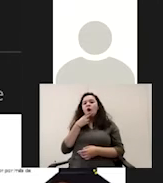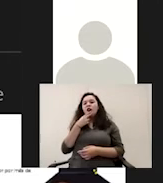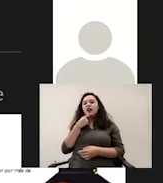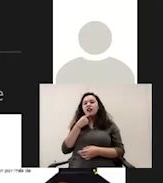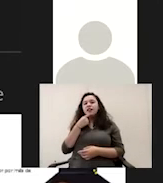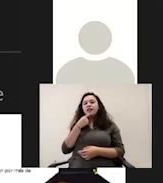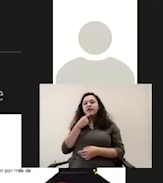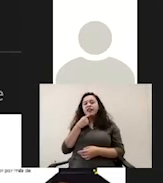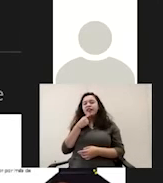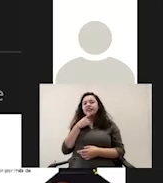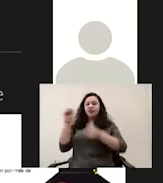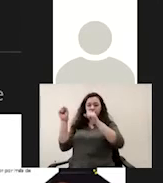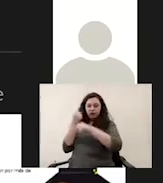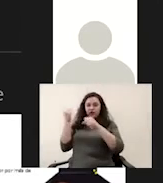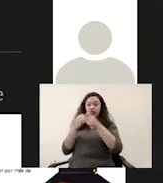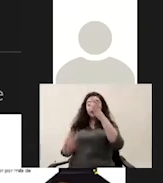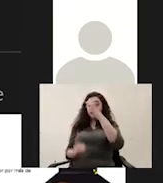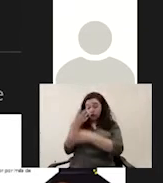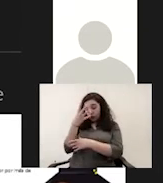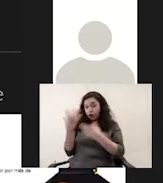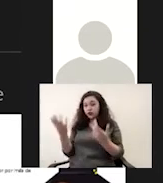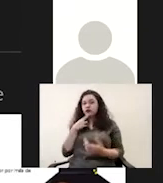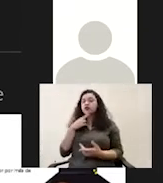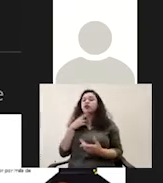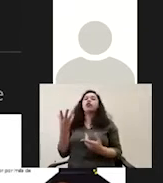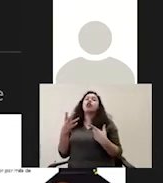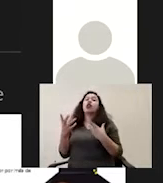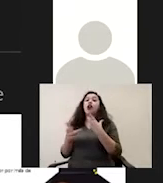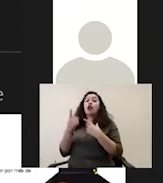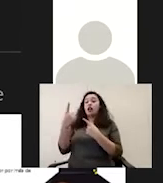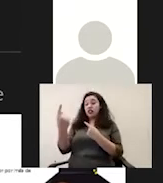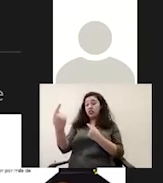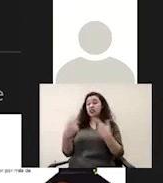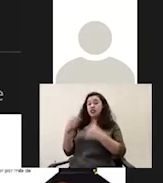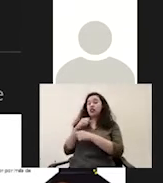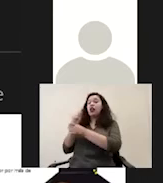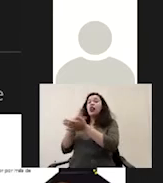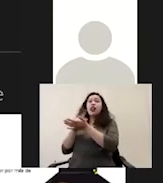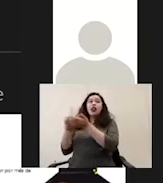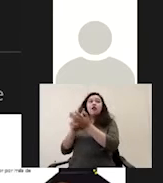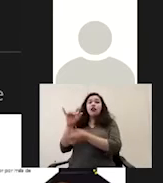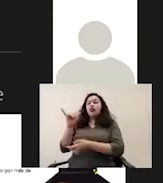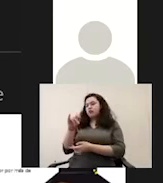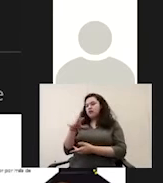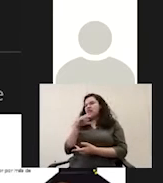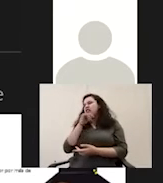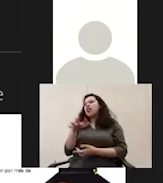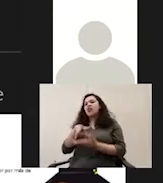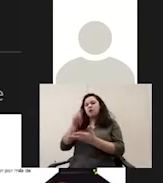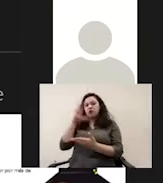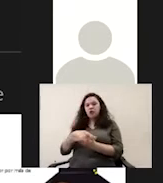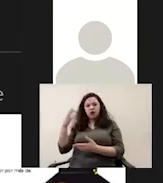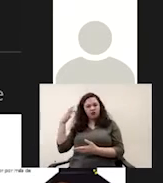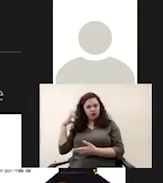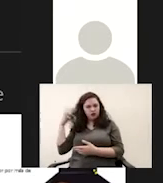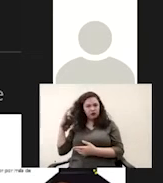una escoba nueva, o que la que vayan a ocupar esté limpia y desinfectada, que no vaya a tener polvo, pelo,